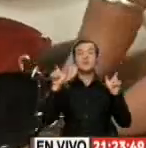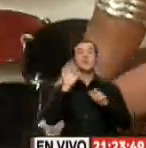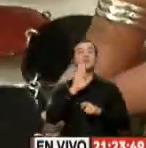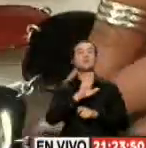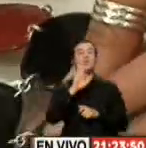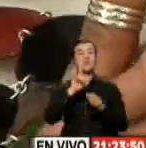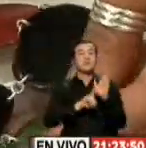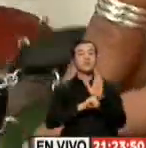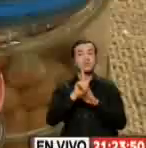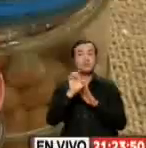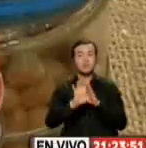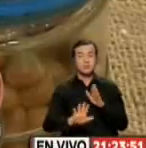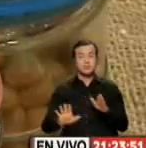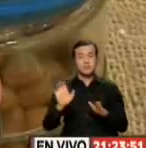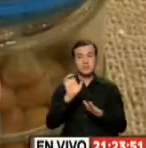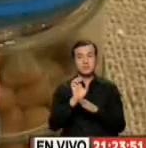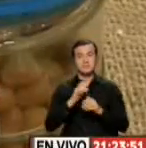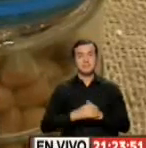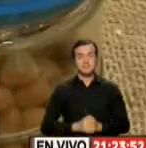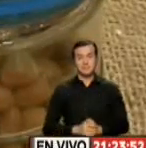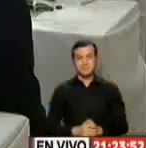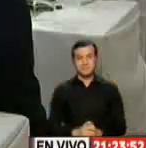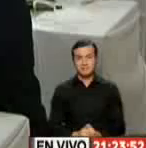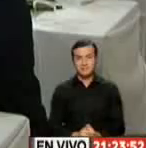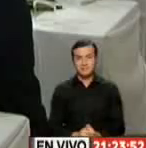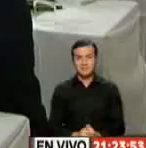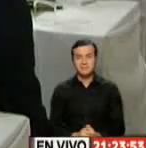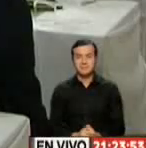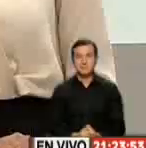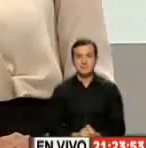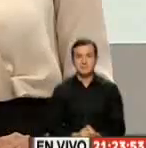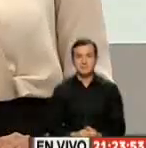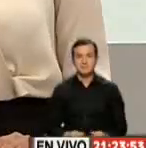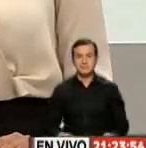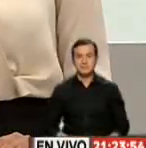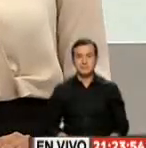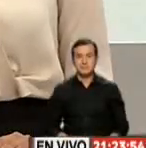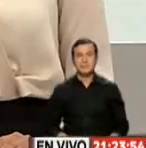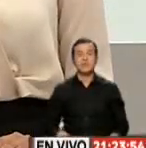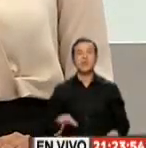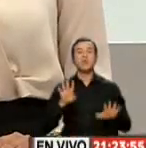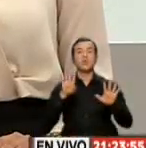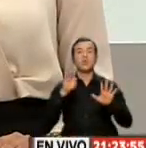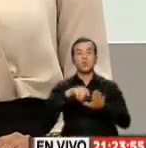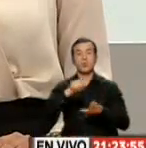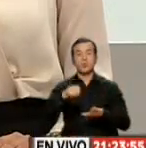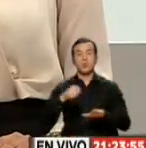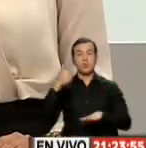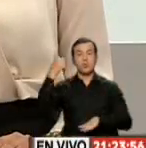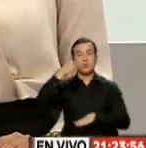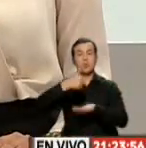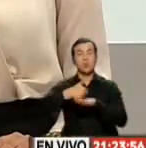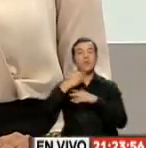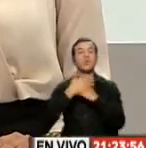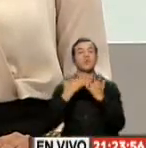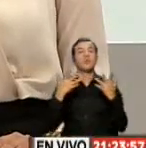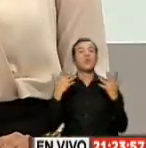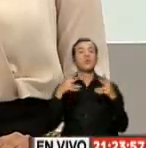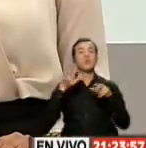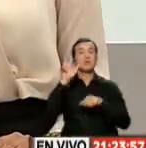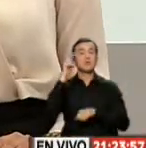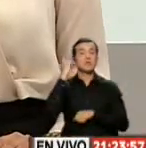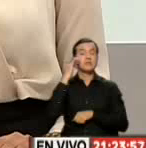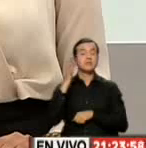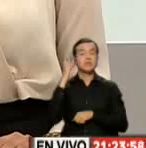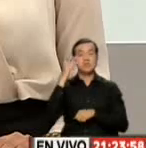para el desarrollo del país. Verónica Rivadeneira, Telediario. Y los 9 jueces de la Corte Constitucional tendrán 3 días